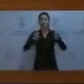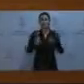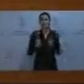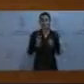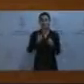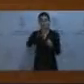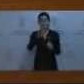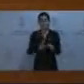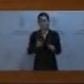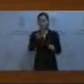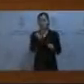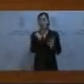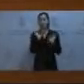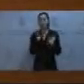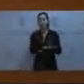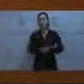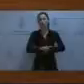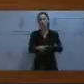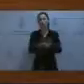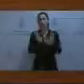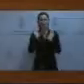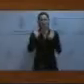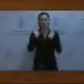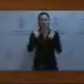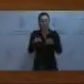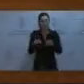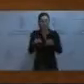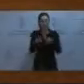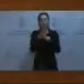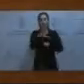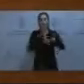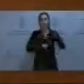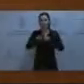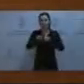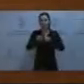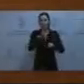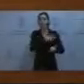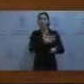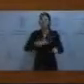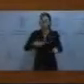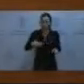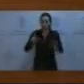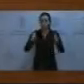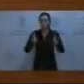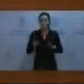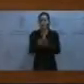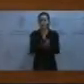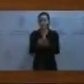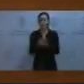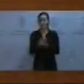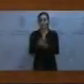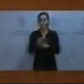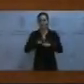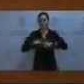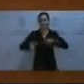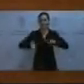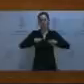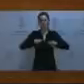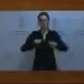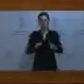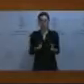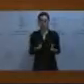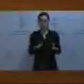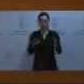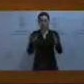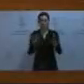el Gobierno de Castilla y León, pues con este mismo problema ya ha procedido a llevar a cabo ese proceso de mediación, ese proceso de negociación.